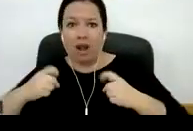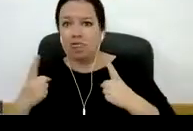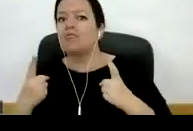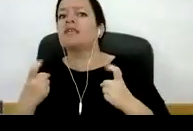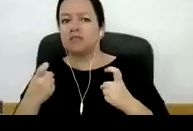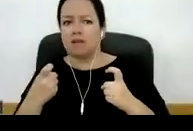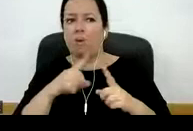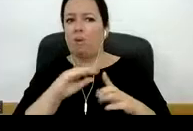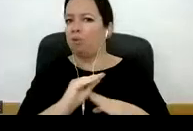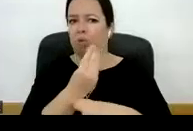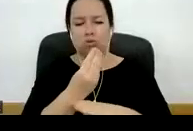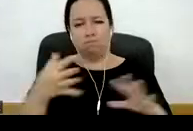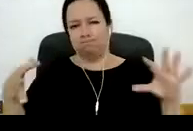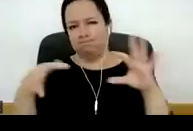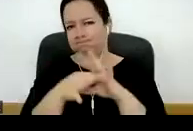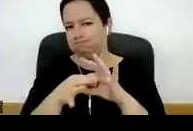encontrando productos que nos